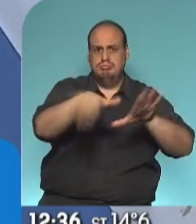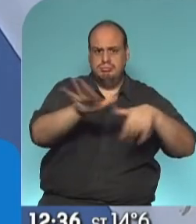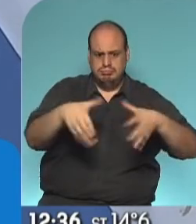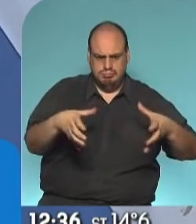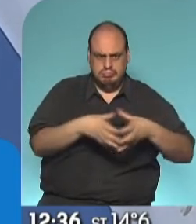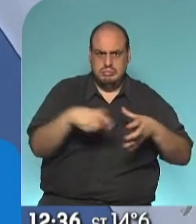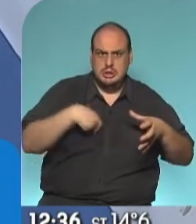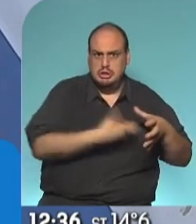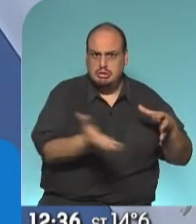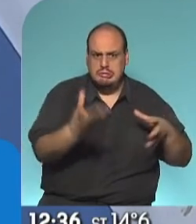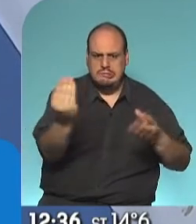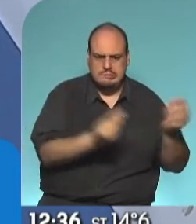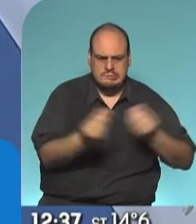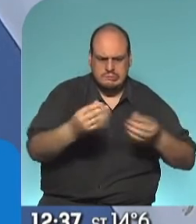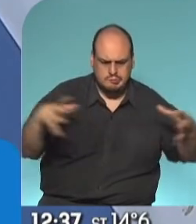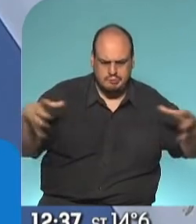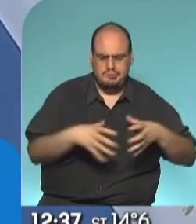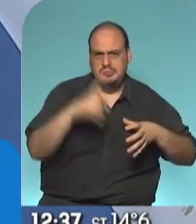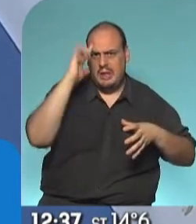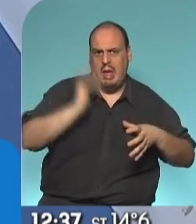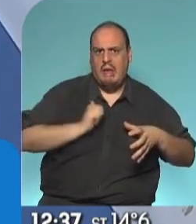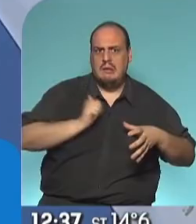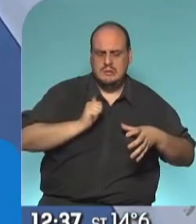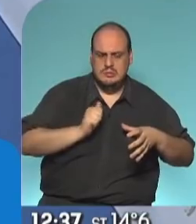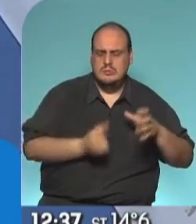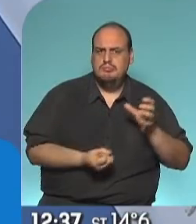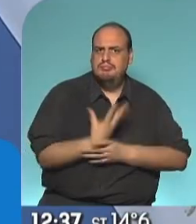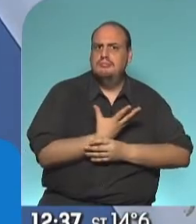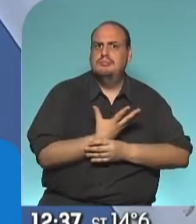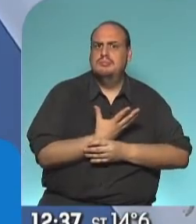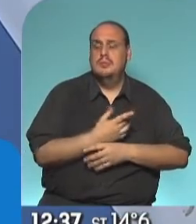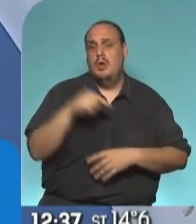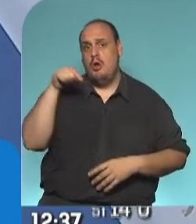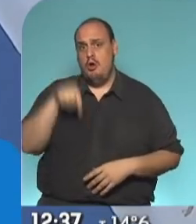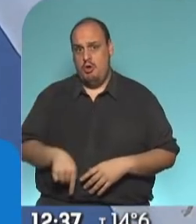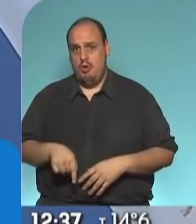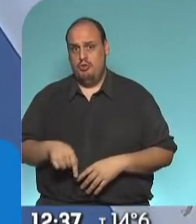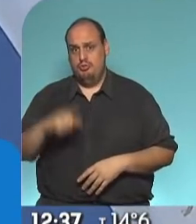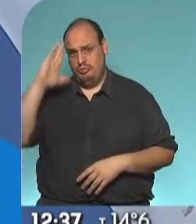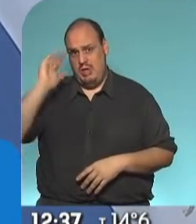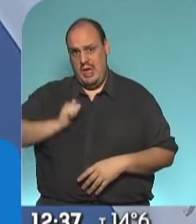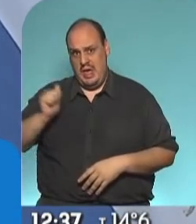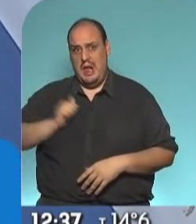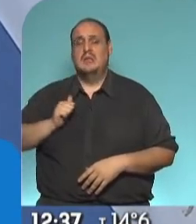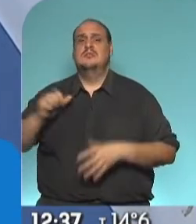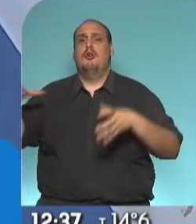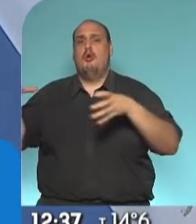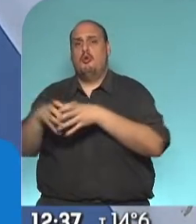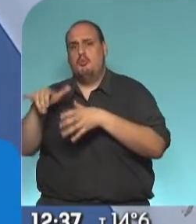toda una sociedad para poder construir un ejército, hoy en día nuestro ejército, nuestra Fuerza